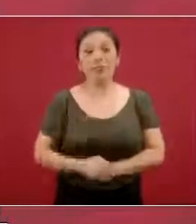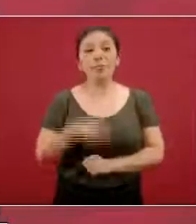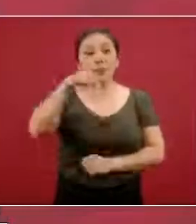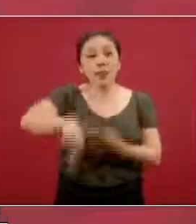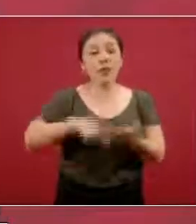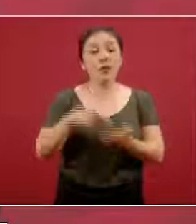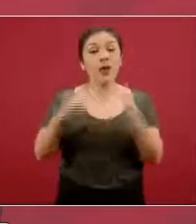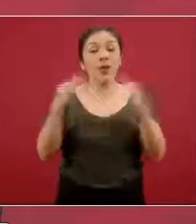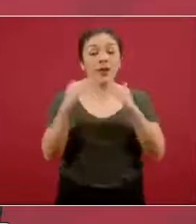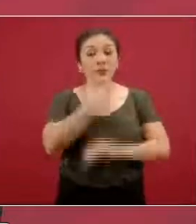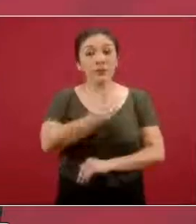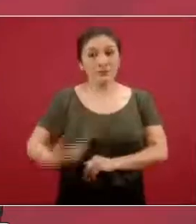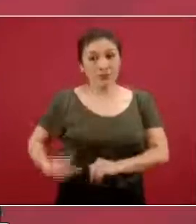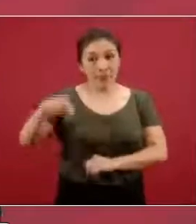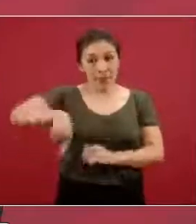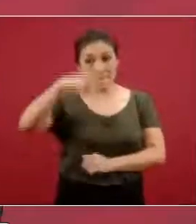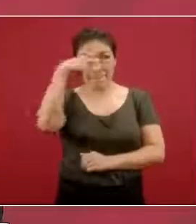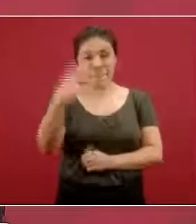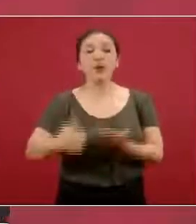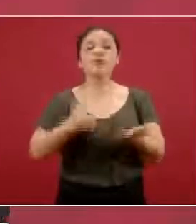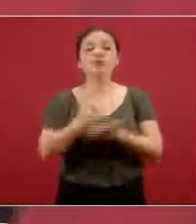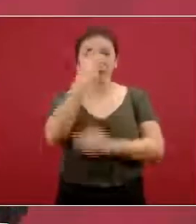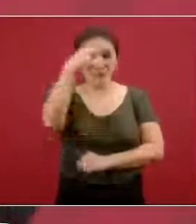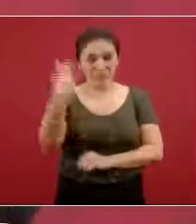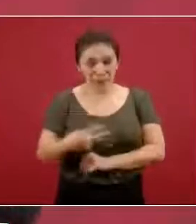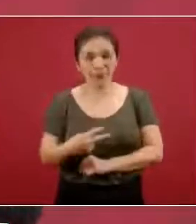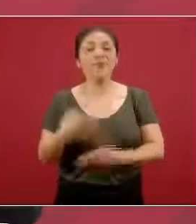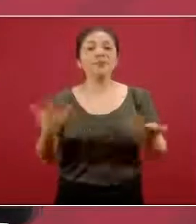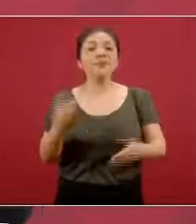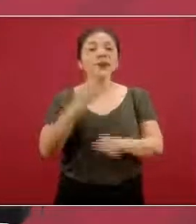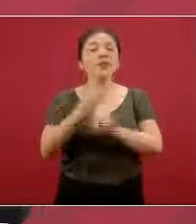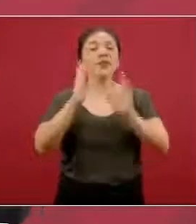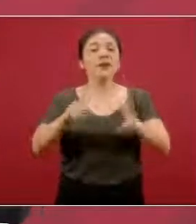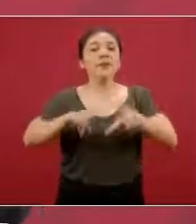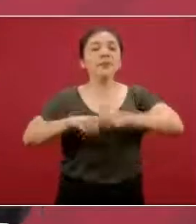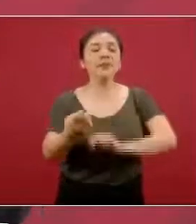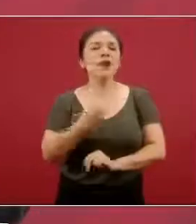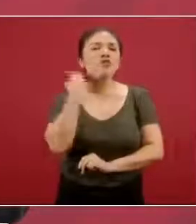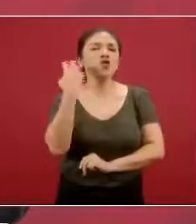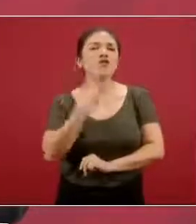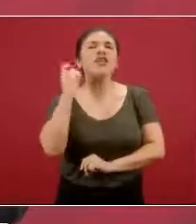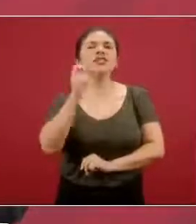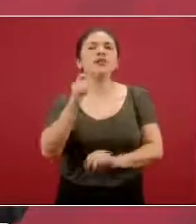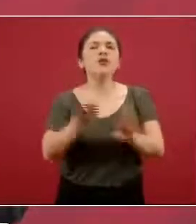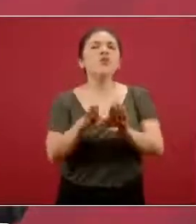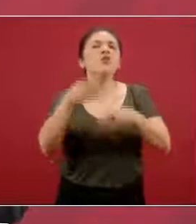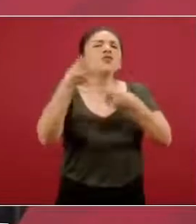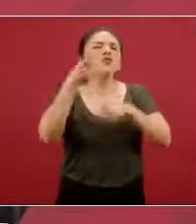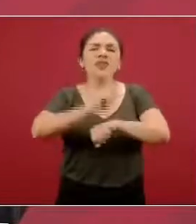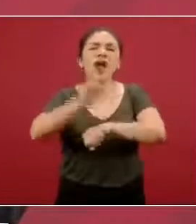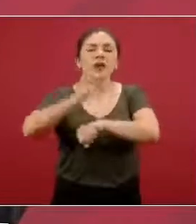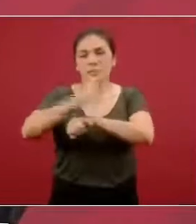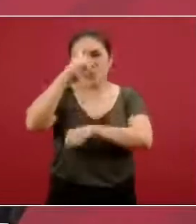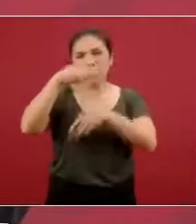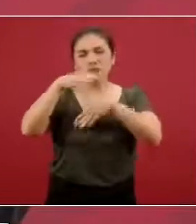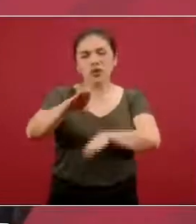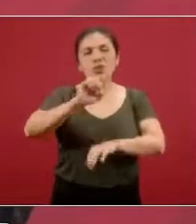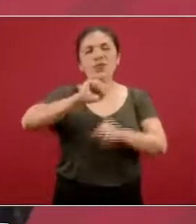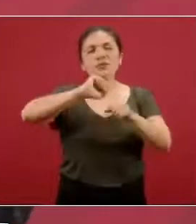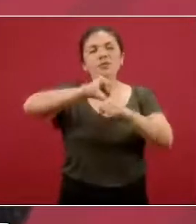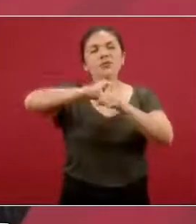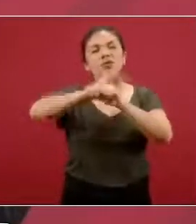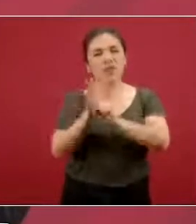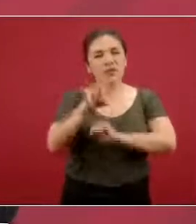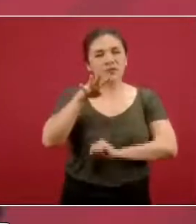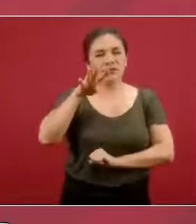Estamos en el Palacio Nacional de México, en la Ciudad de México. Vamos a iniciar la conferencia de prensa diaria sobre COVID-19, la pandemia